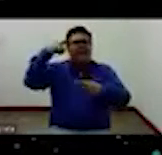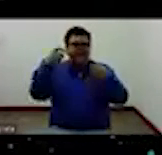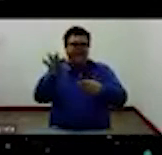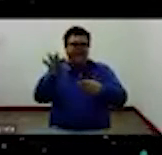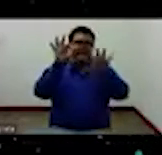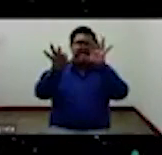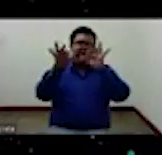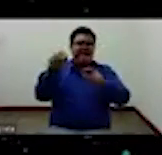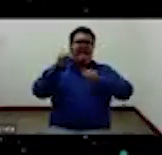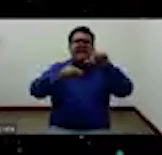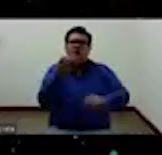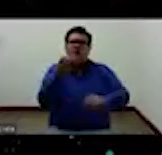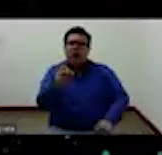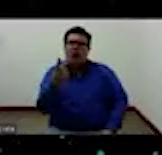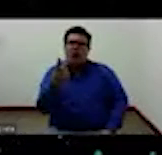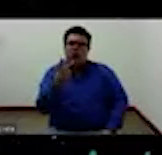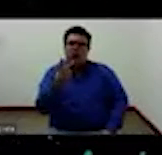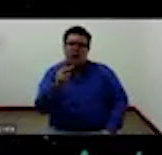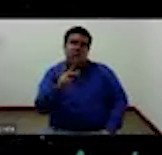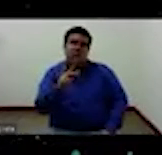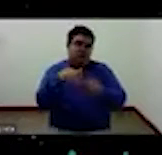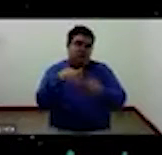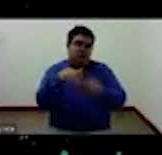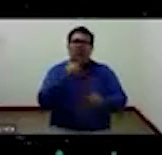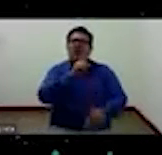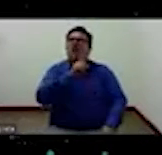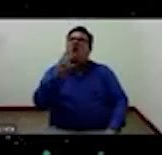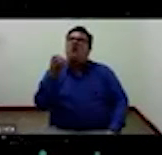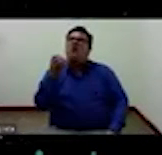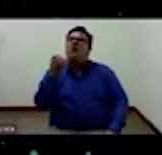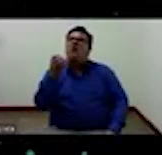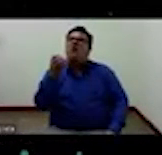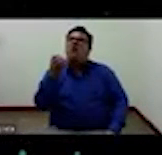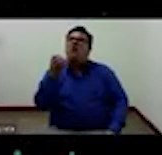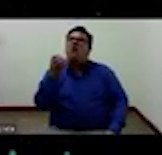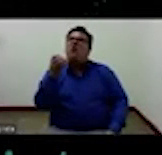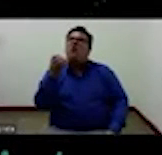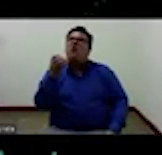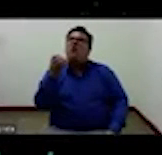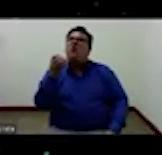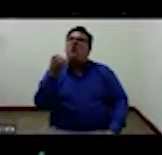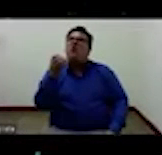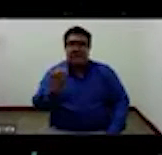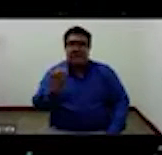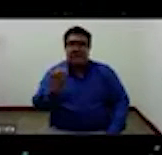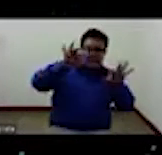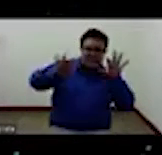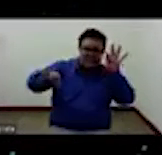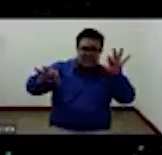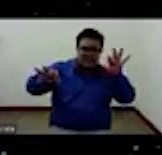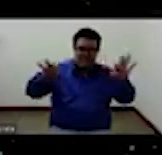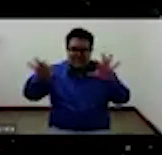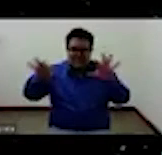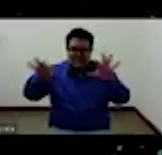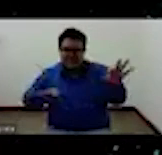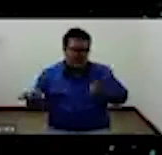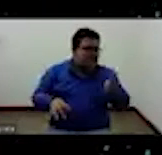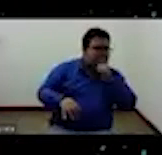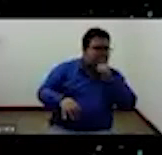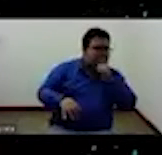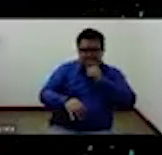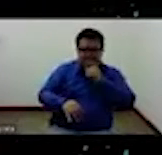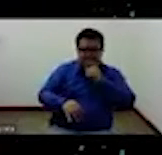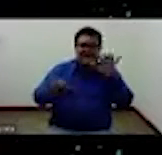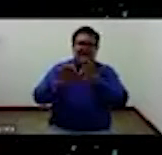estrellas de las 129, 12 estrellas arbitrariamente escogidas, no tanto, sino que me diera realmente la figura de